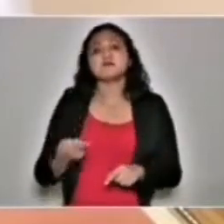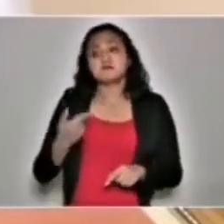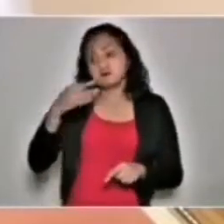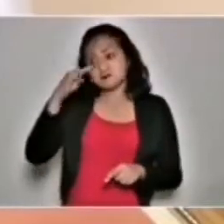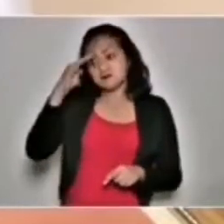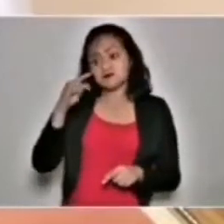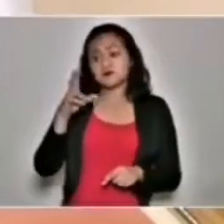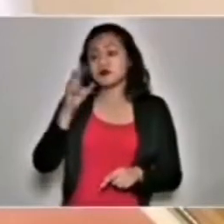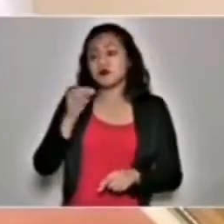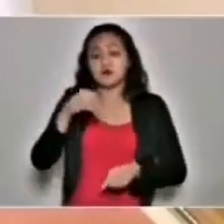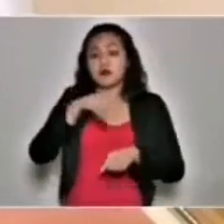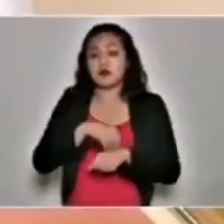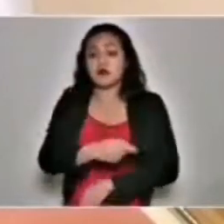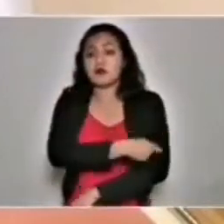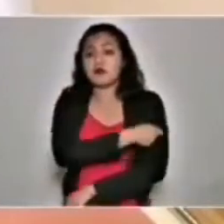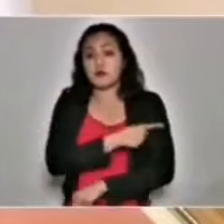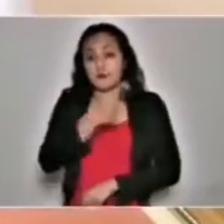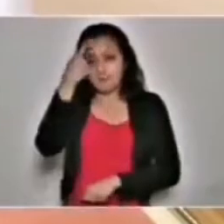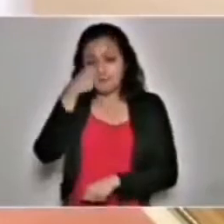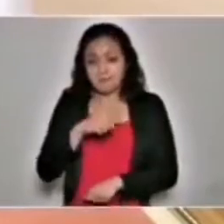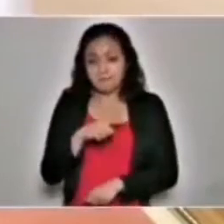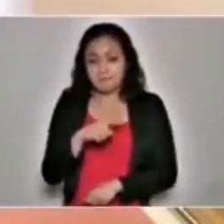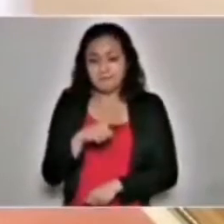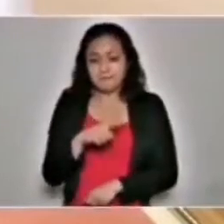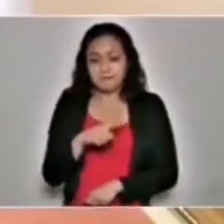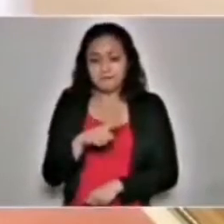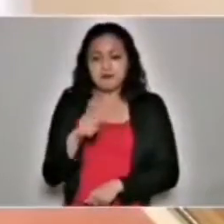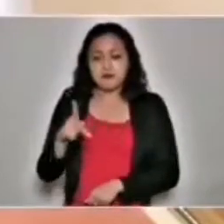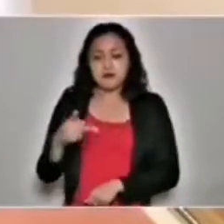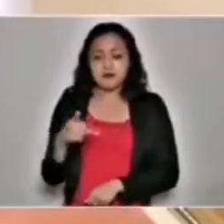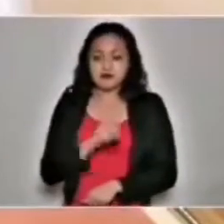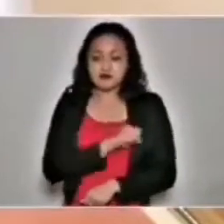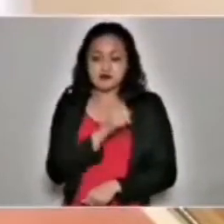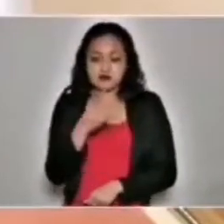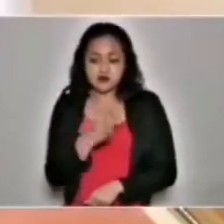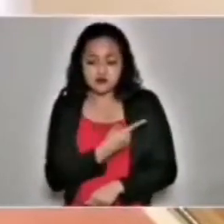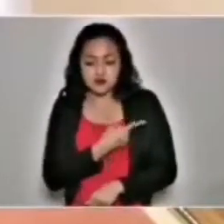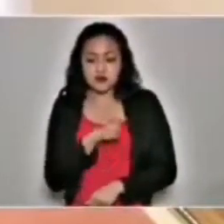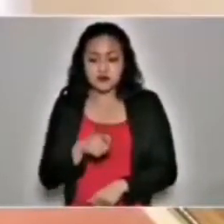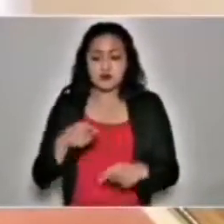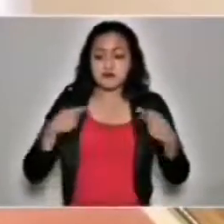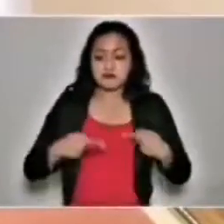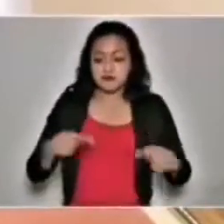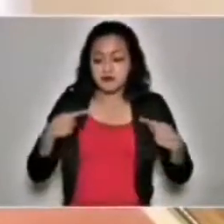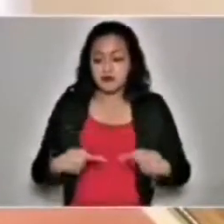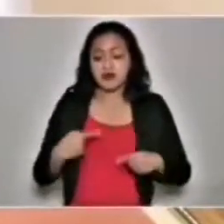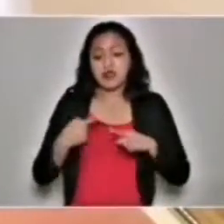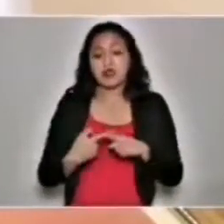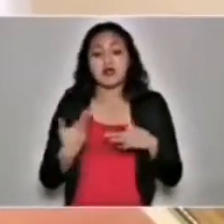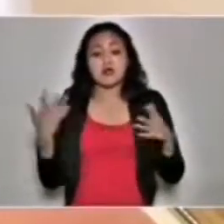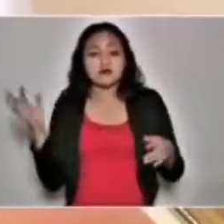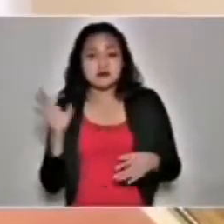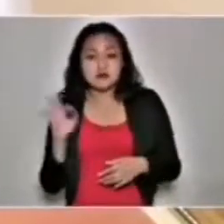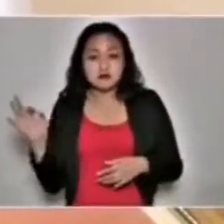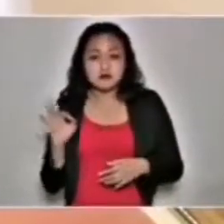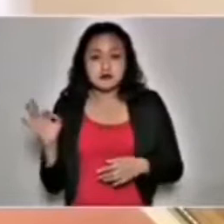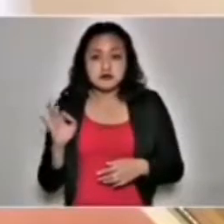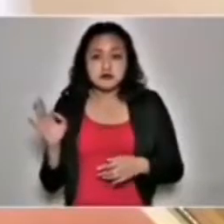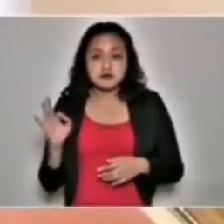deliberadamente no se aplicó la vacuna para afectar la salud de la persona a la que se estaba